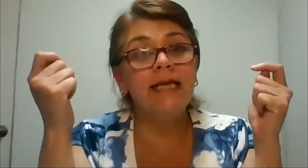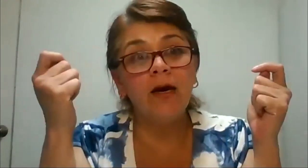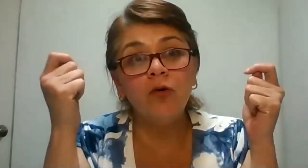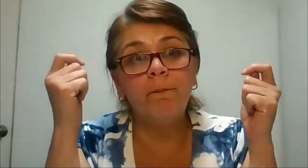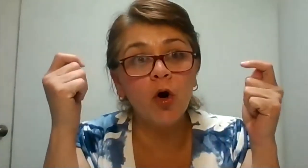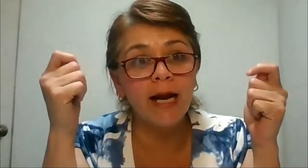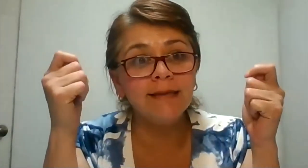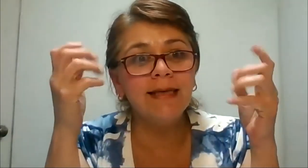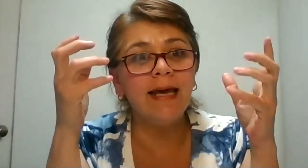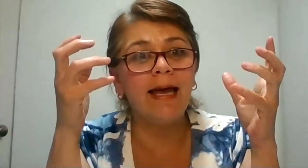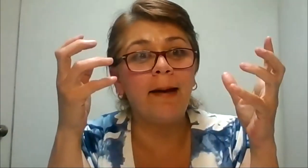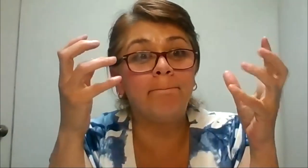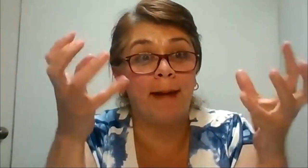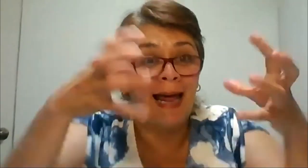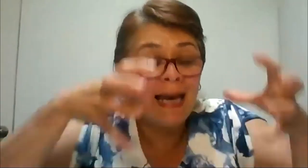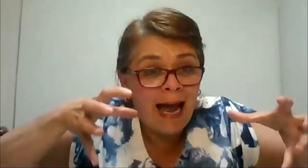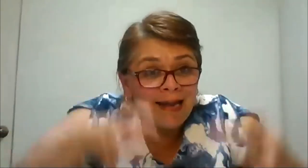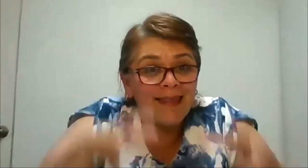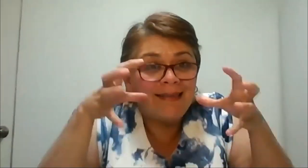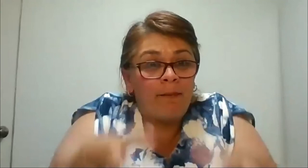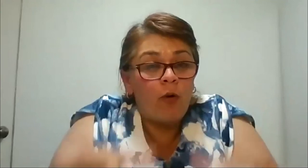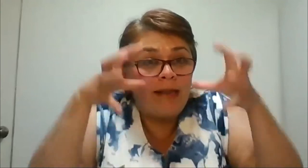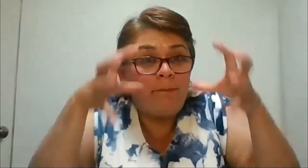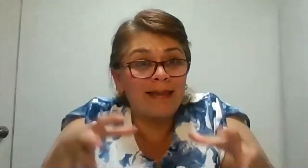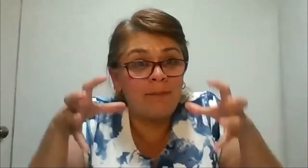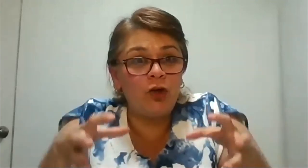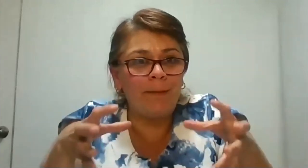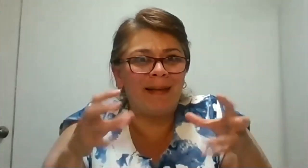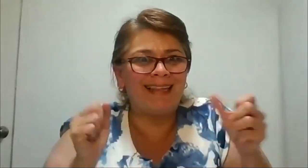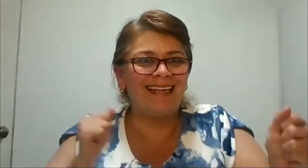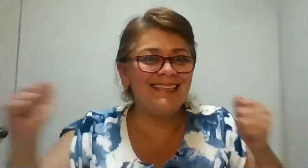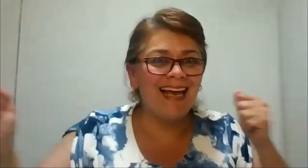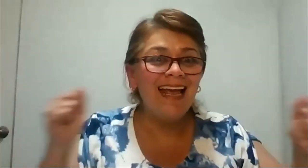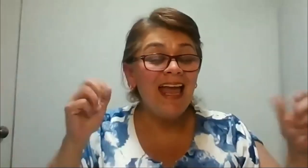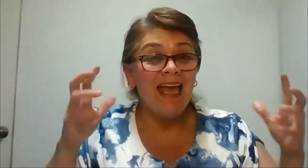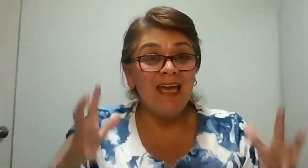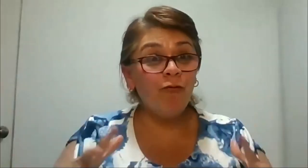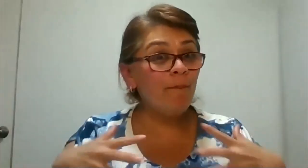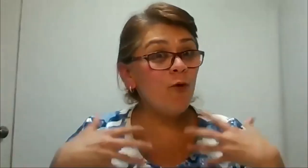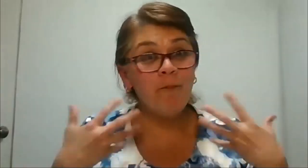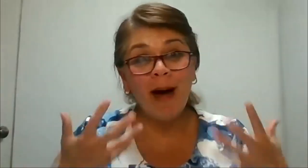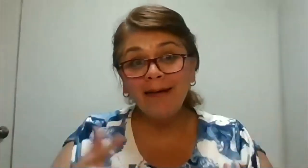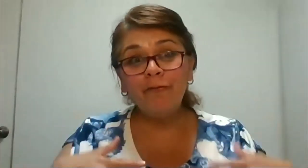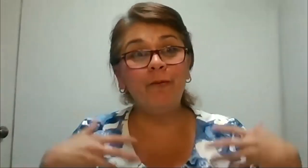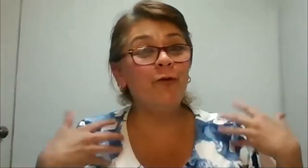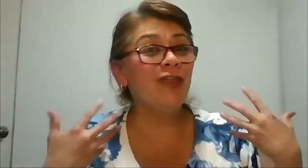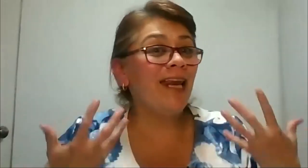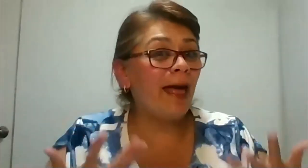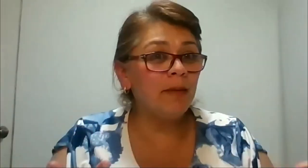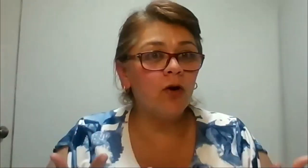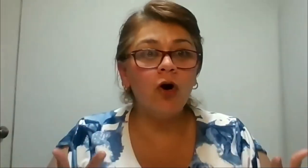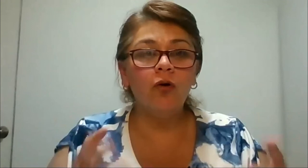se hicieron porras para el área de trabajo, al departamento que pertenecía, y fue muy padre, fue